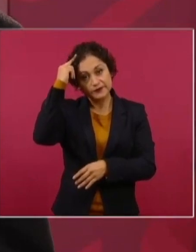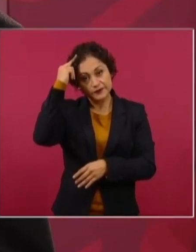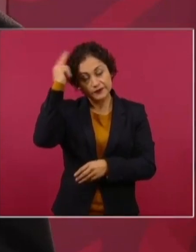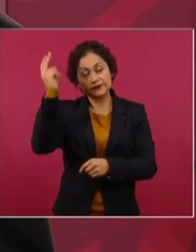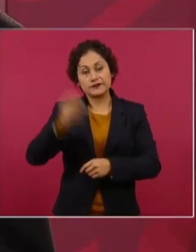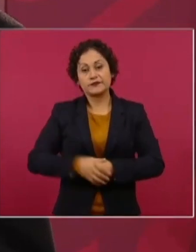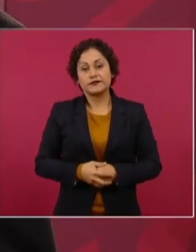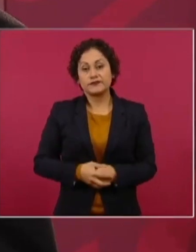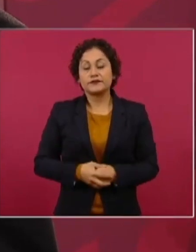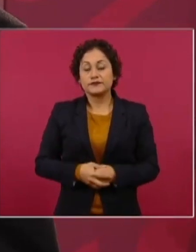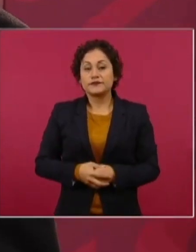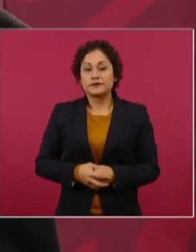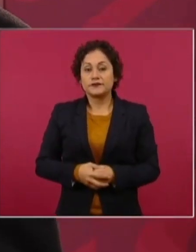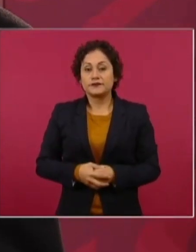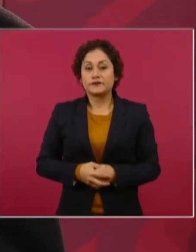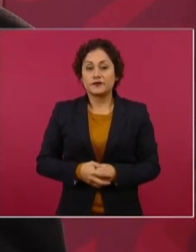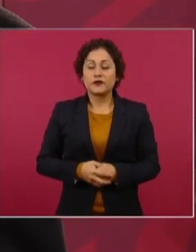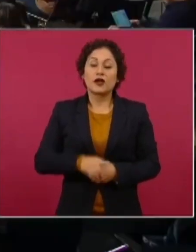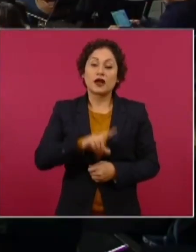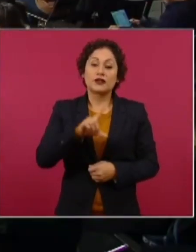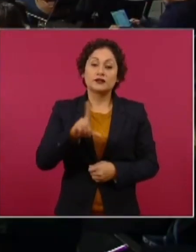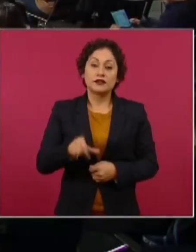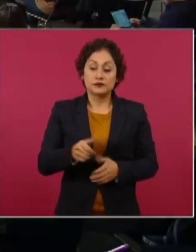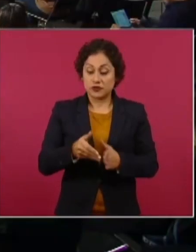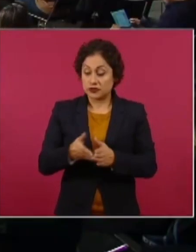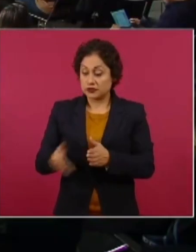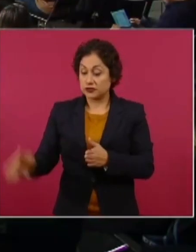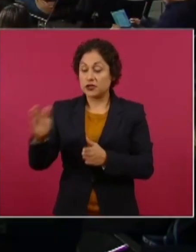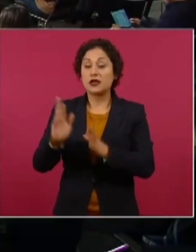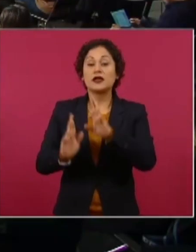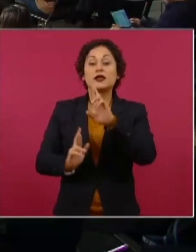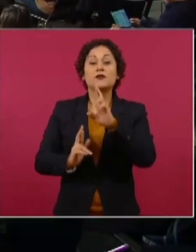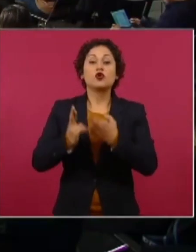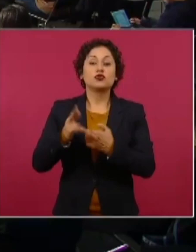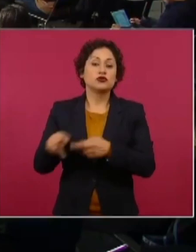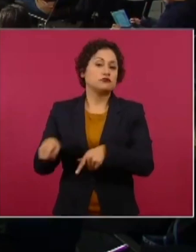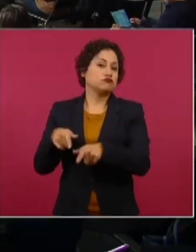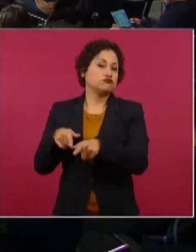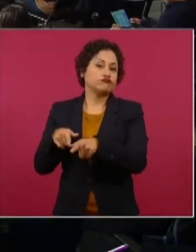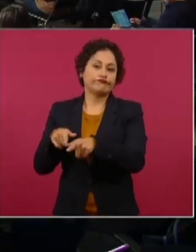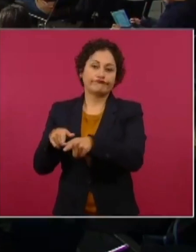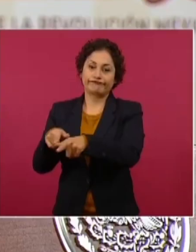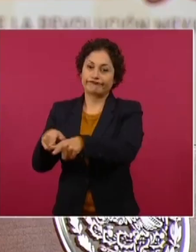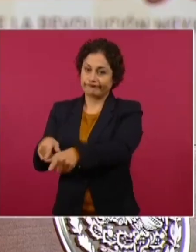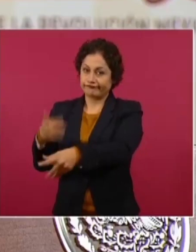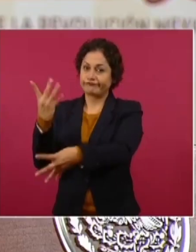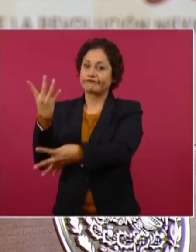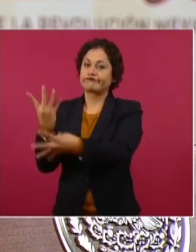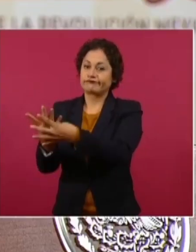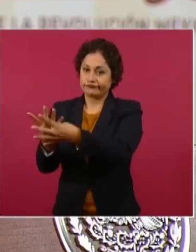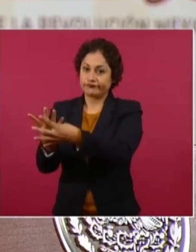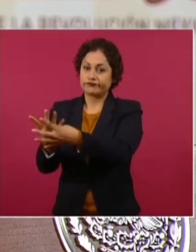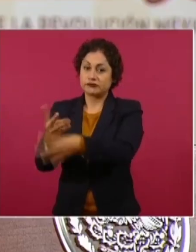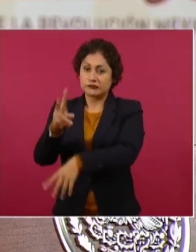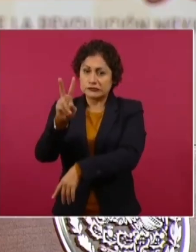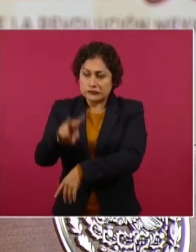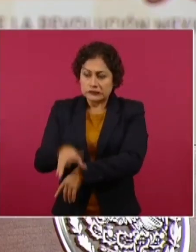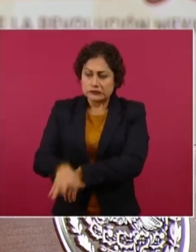después de la revolución continuó siendo una cárcel temible.